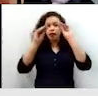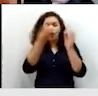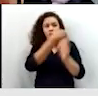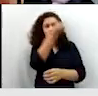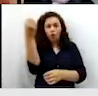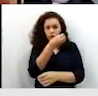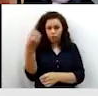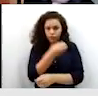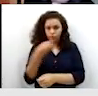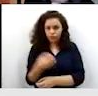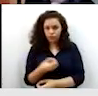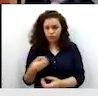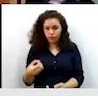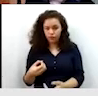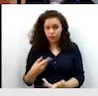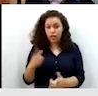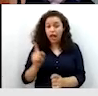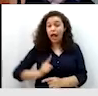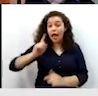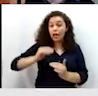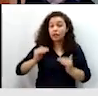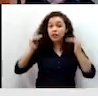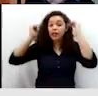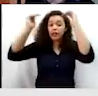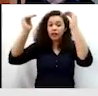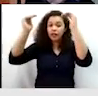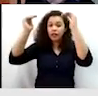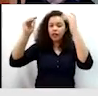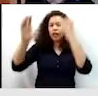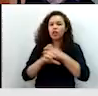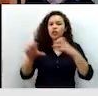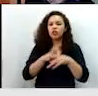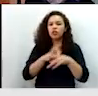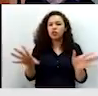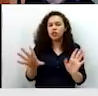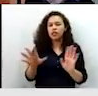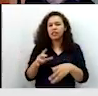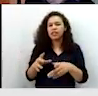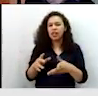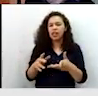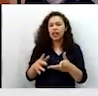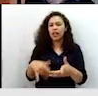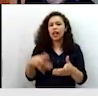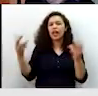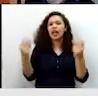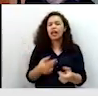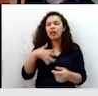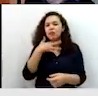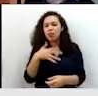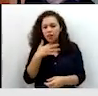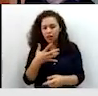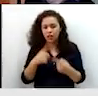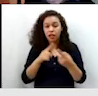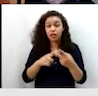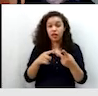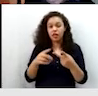decir, en la parte superior van a ir todos los perecederos, cárnicos, vegetales en el siguiente nivel